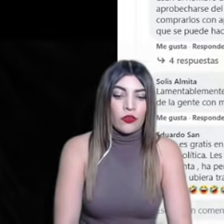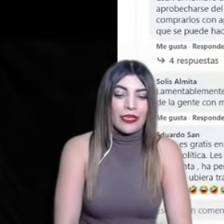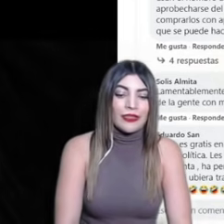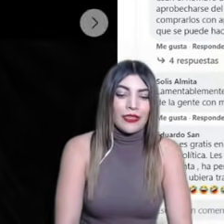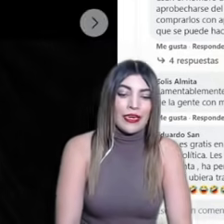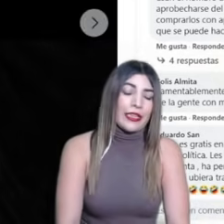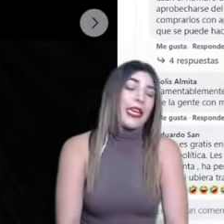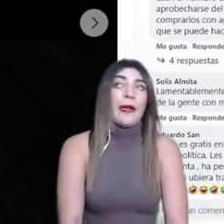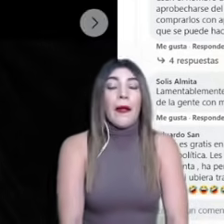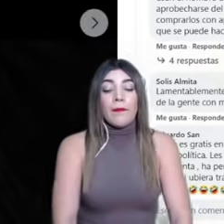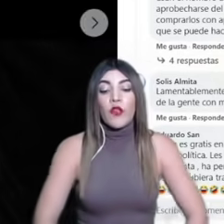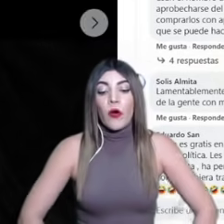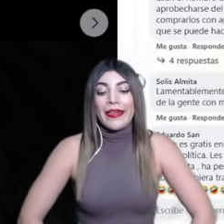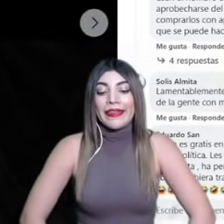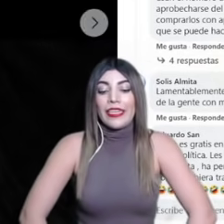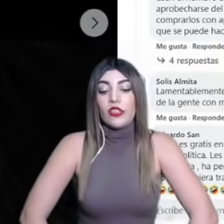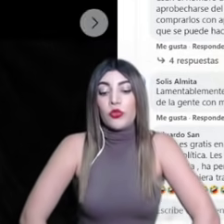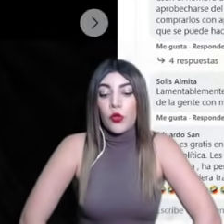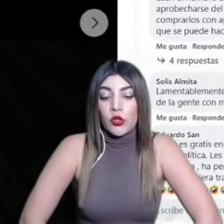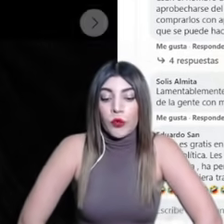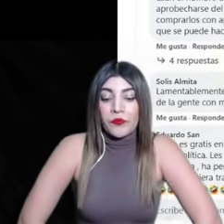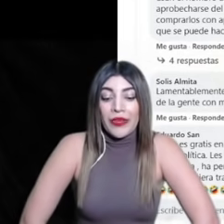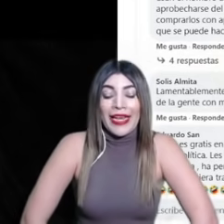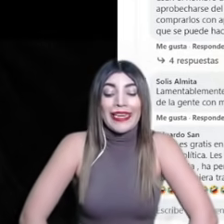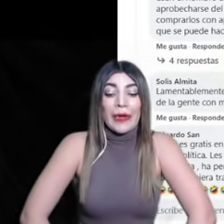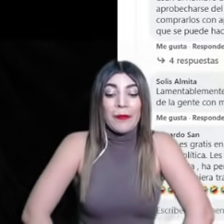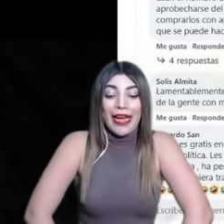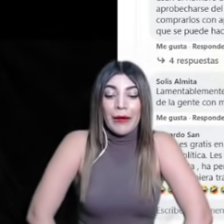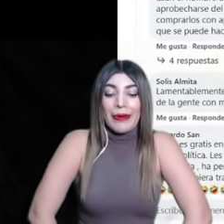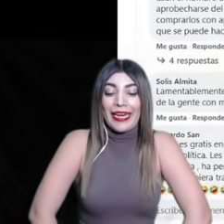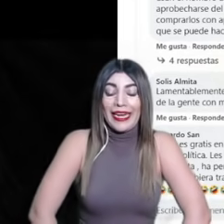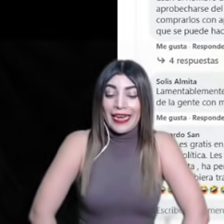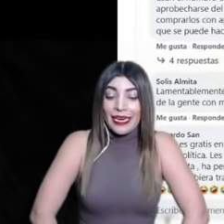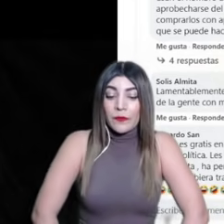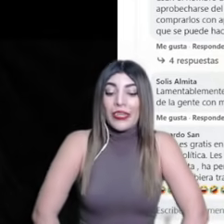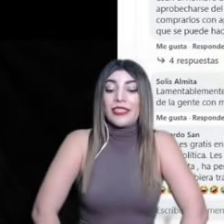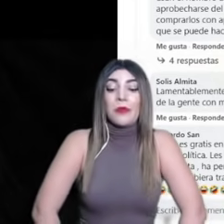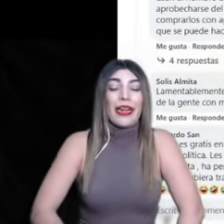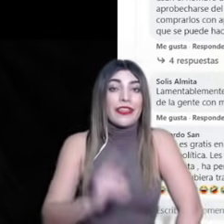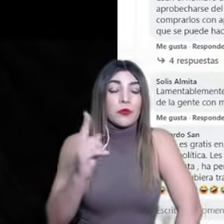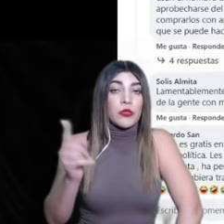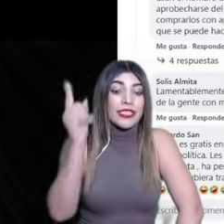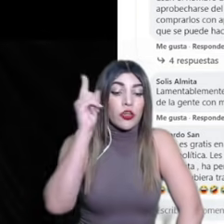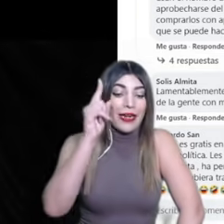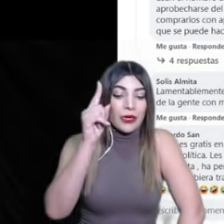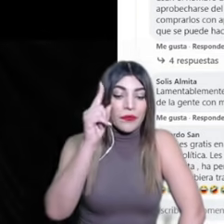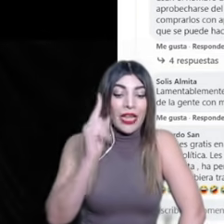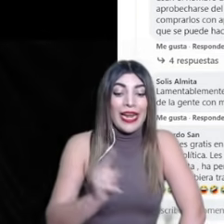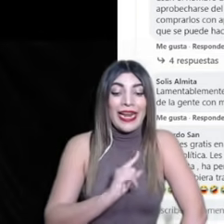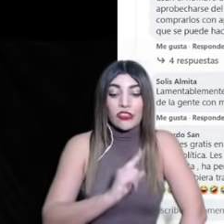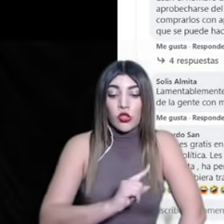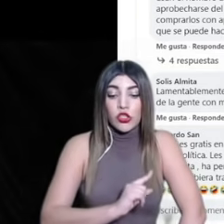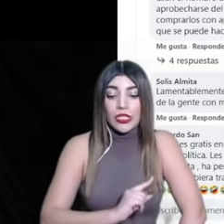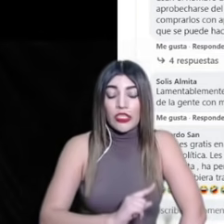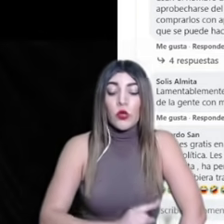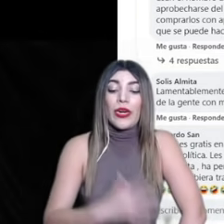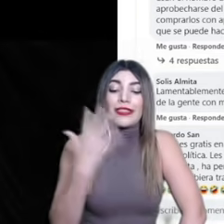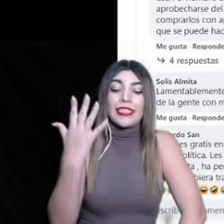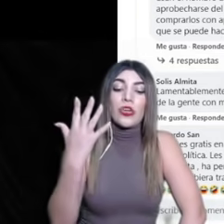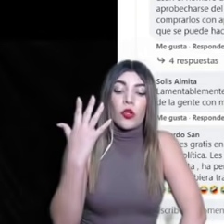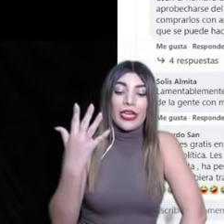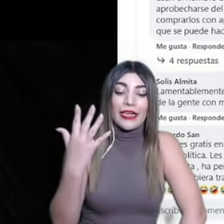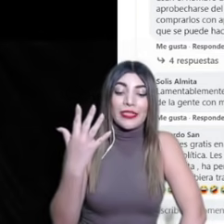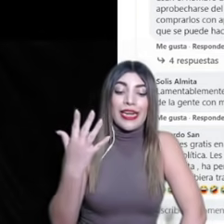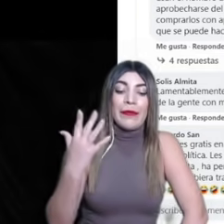que me encontré en internet. No vendas tu voto. El que paga para ganar es para después robar. Las cosas te